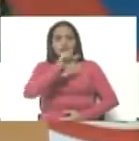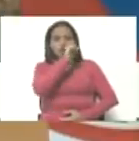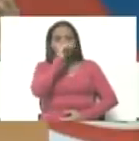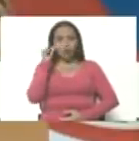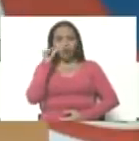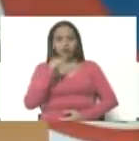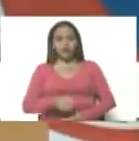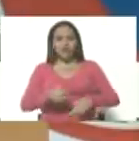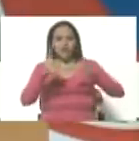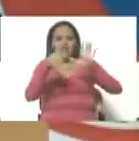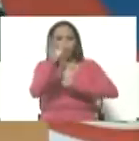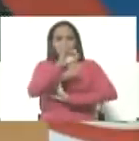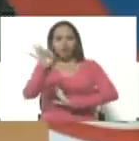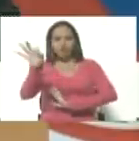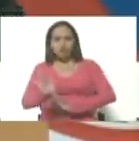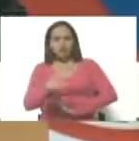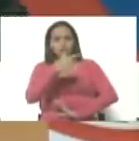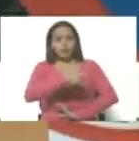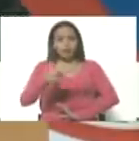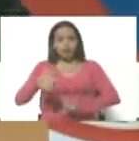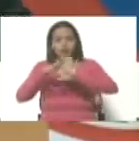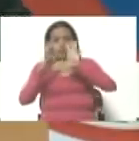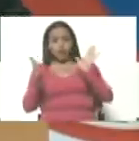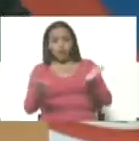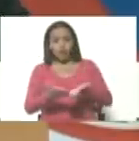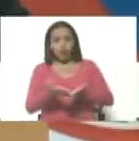el 6% de la población.